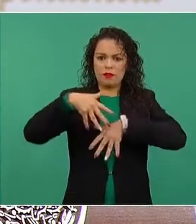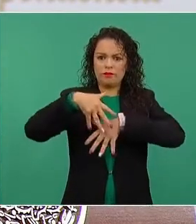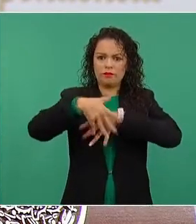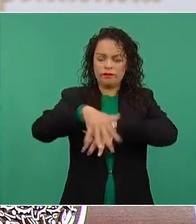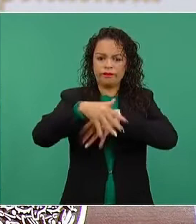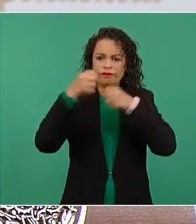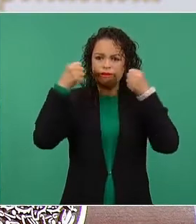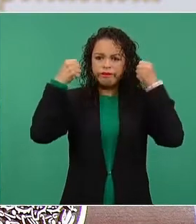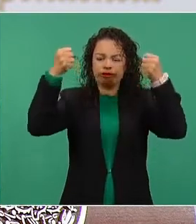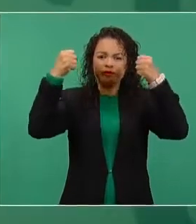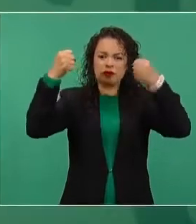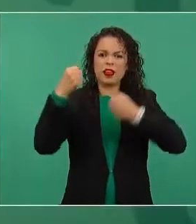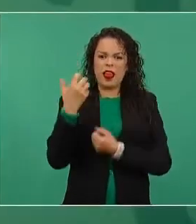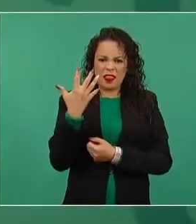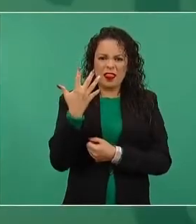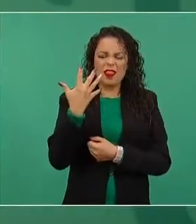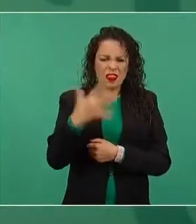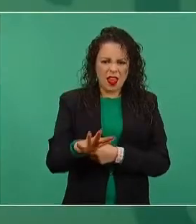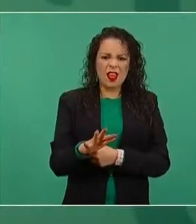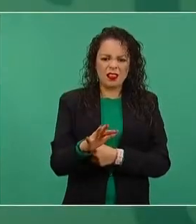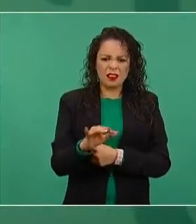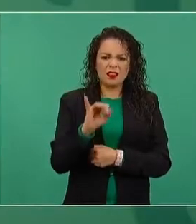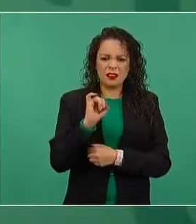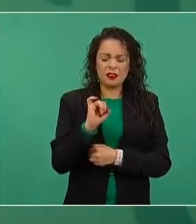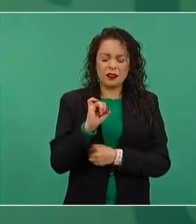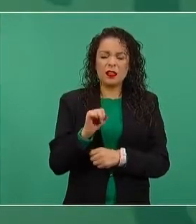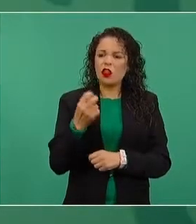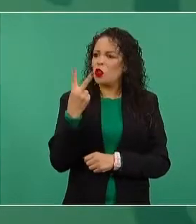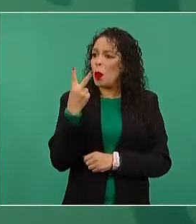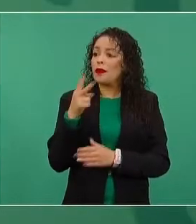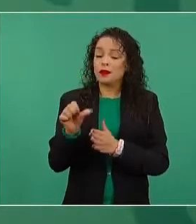Creo que estuvimos en 2 meses